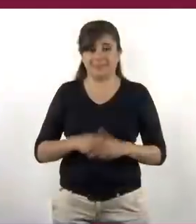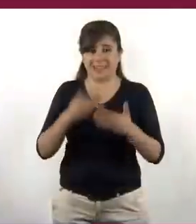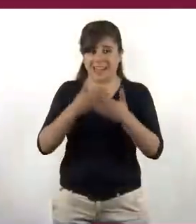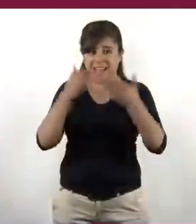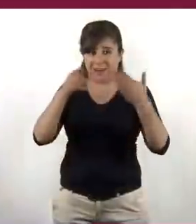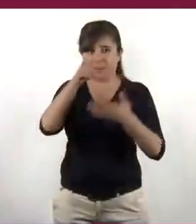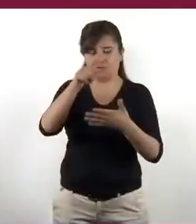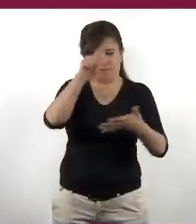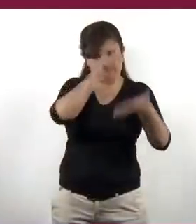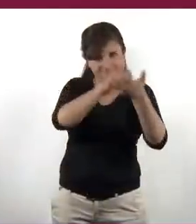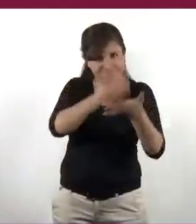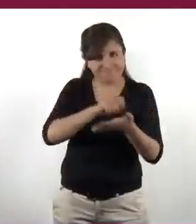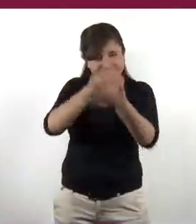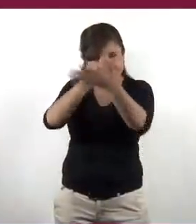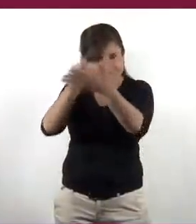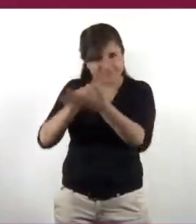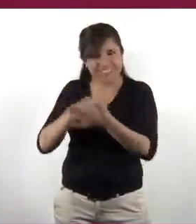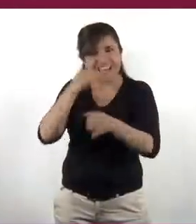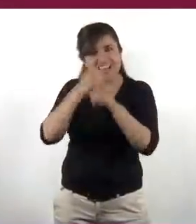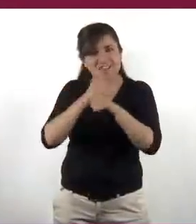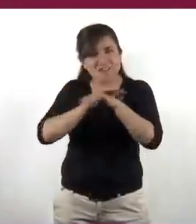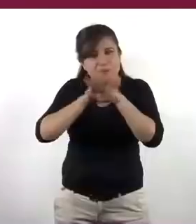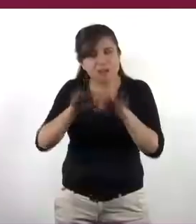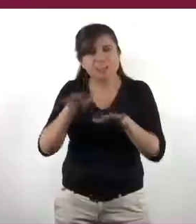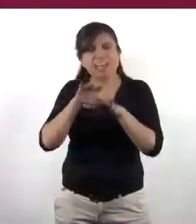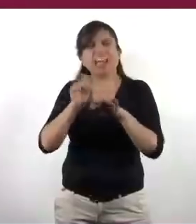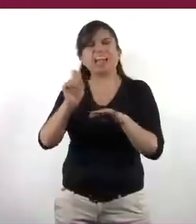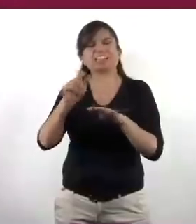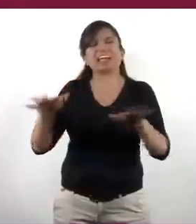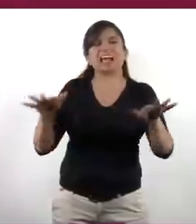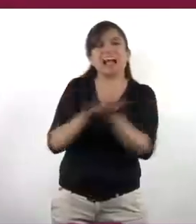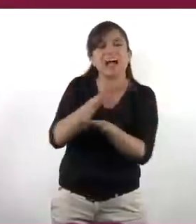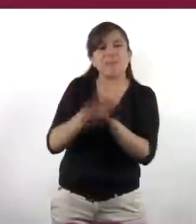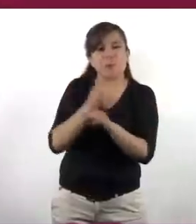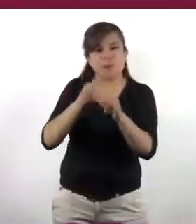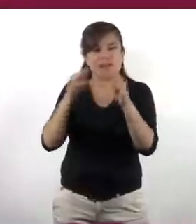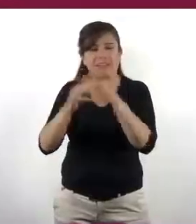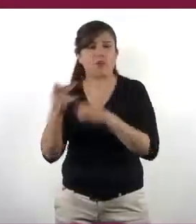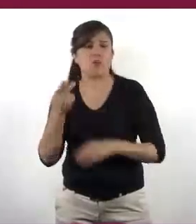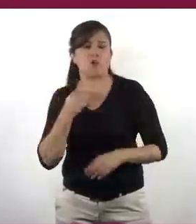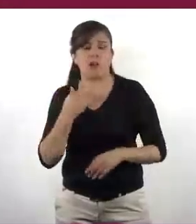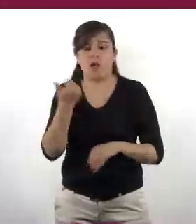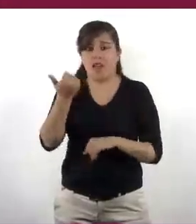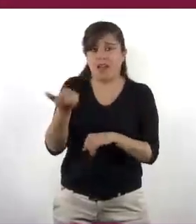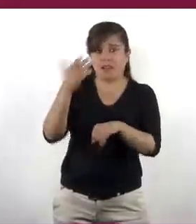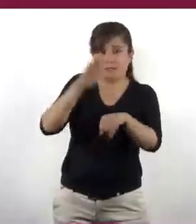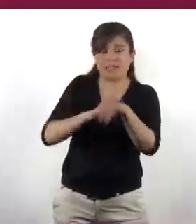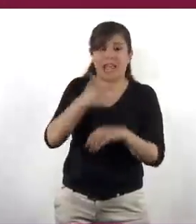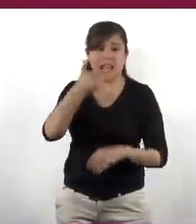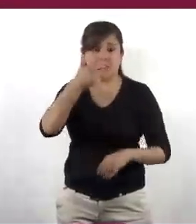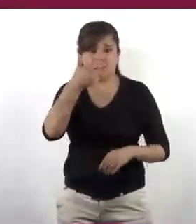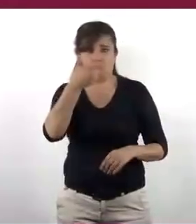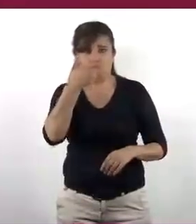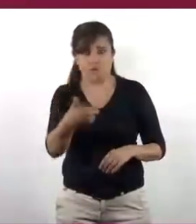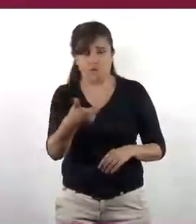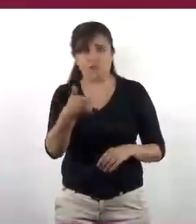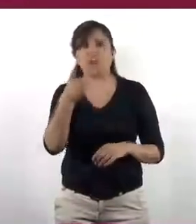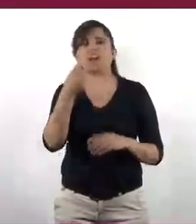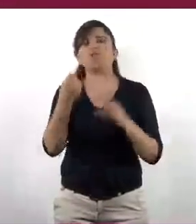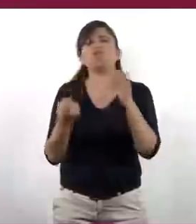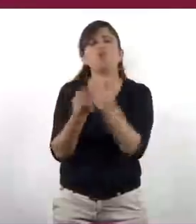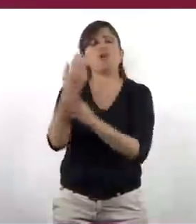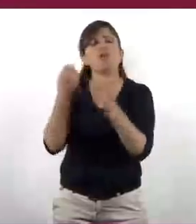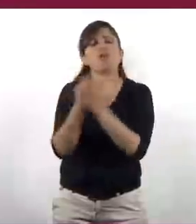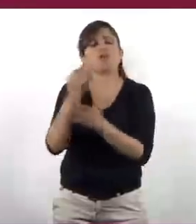Completen los cuadros con información sobre los cambios en materia político-administrativa y económica que